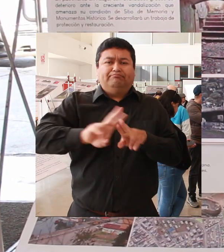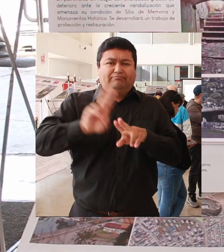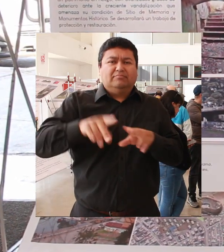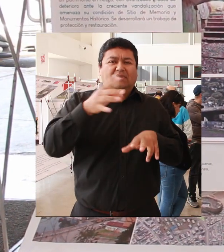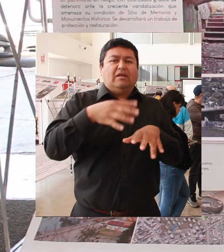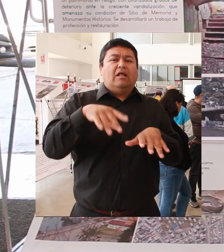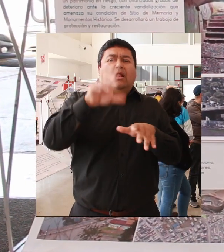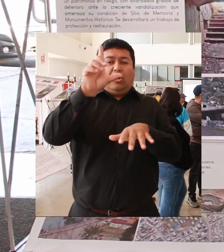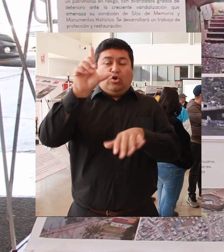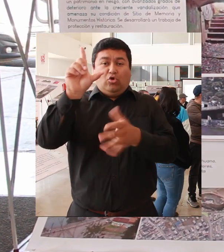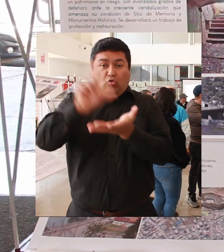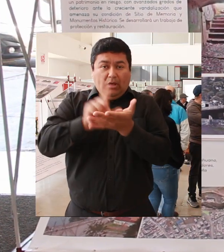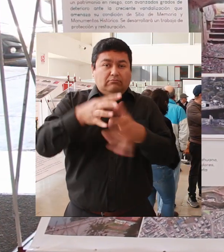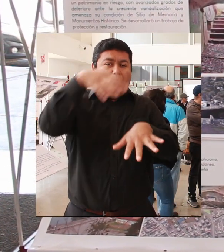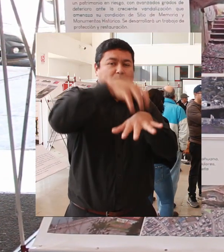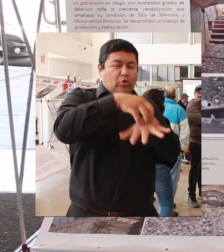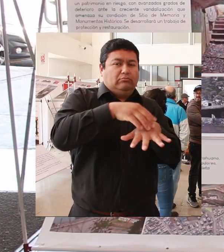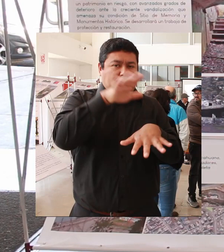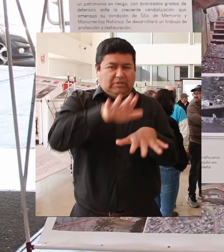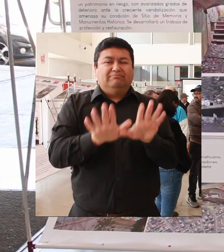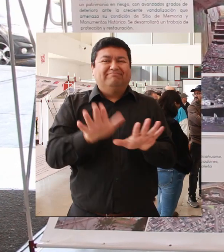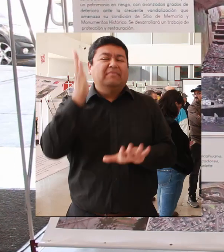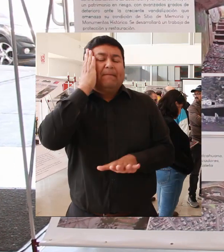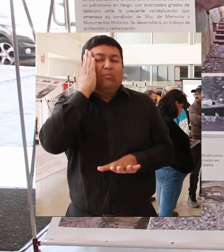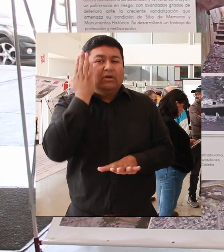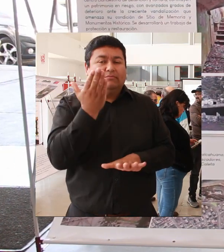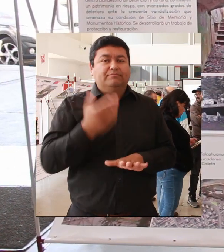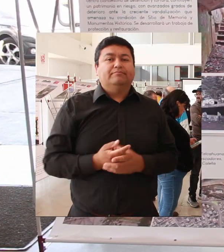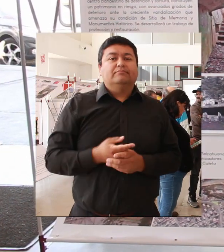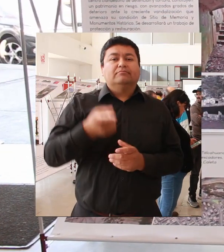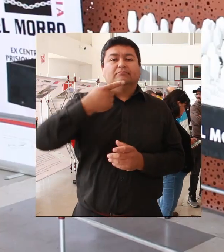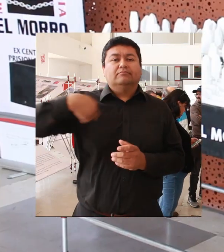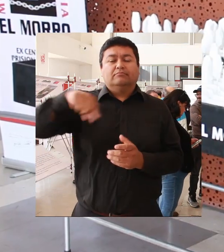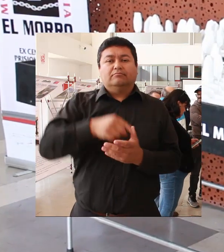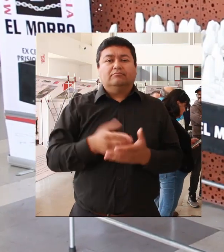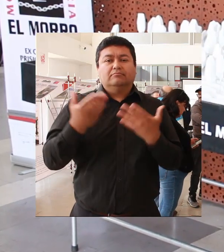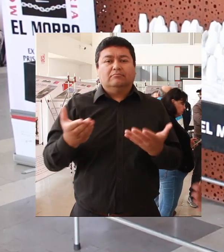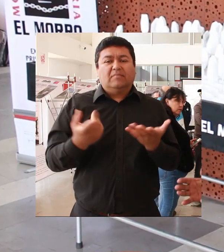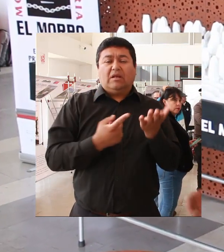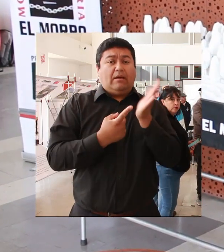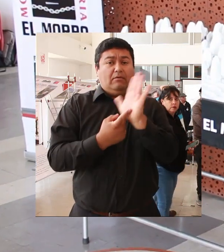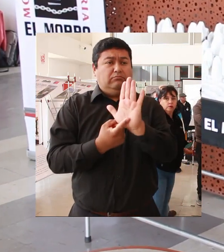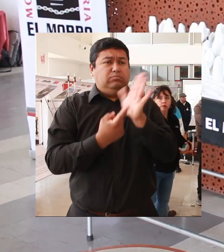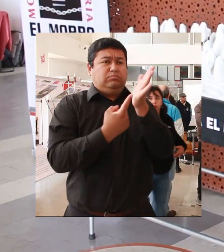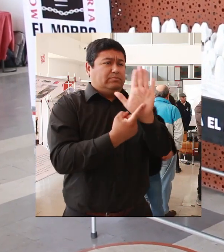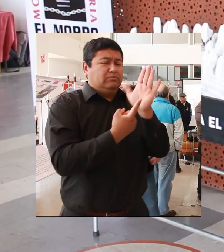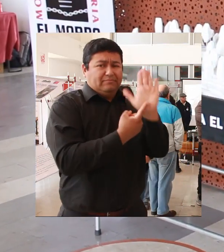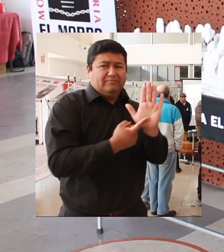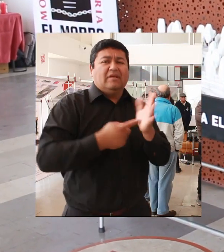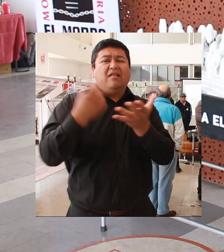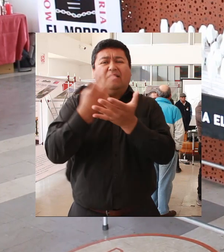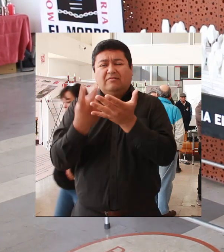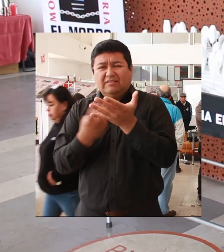el morro, el sitio de memoria, ¿ya? Y en ese sentido acá tenemos la exposición donde están las maquetas y